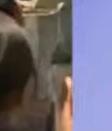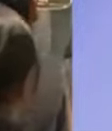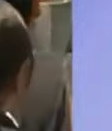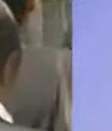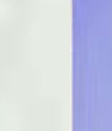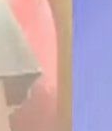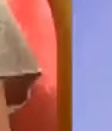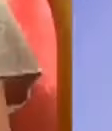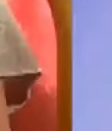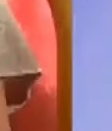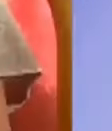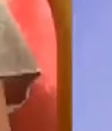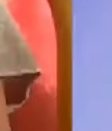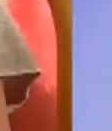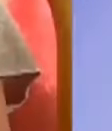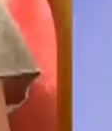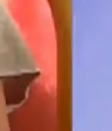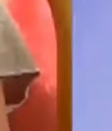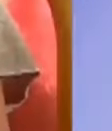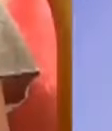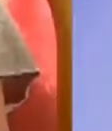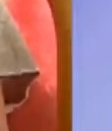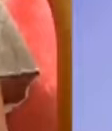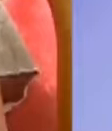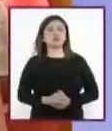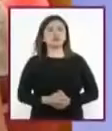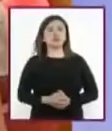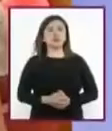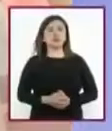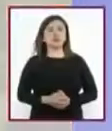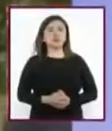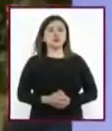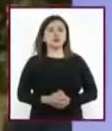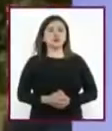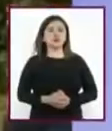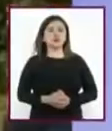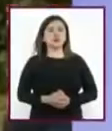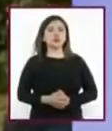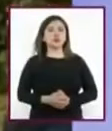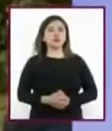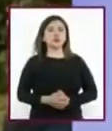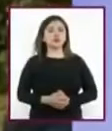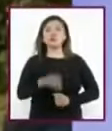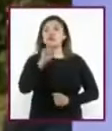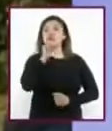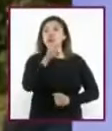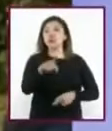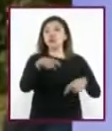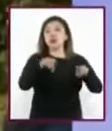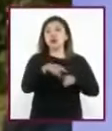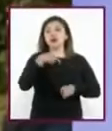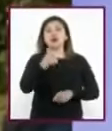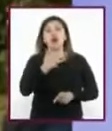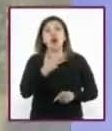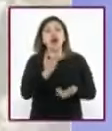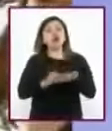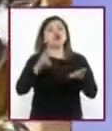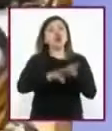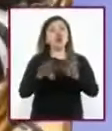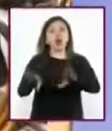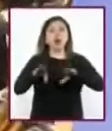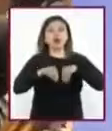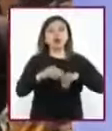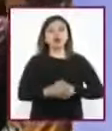ejercicios. Nos daba 10 surcos, allá se llaman surcos. Digamos, al mismo tiempo que tengo como una doble pertenencia.